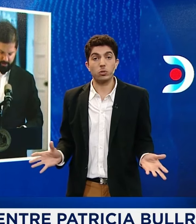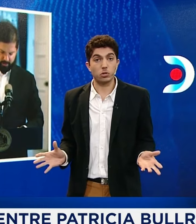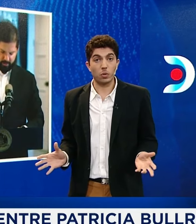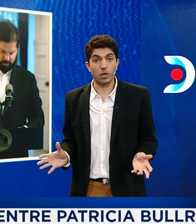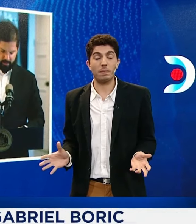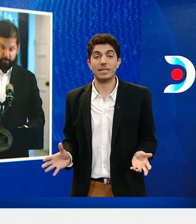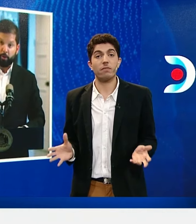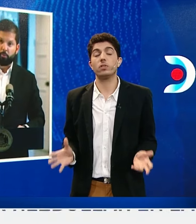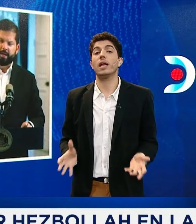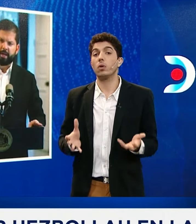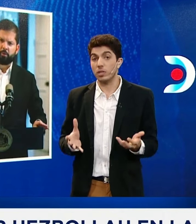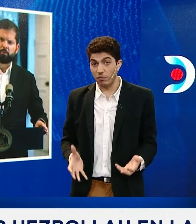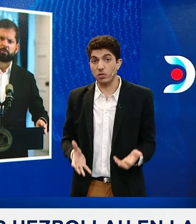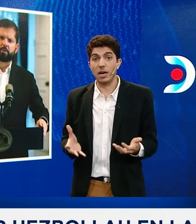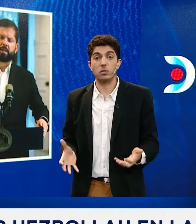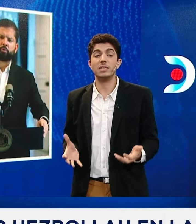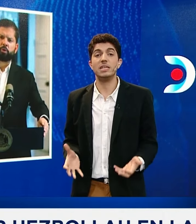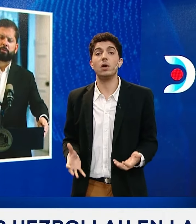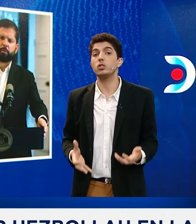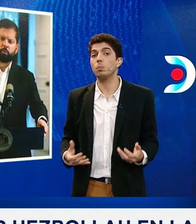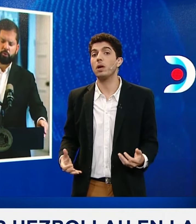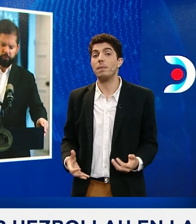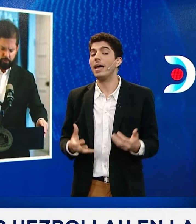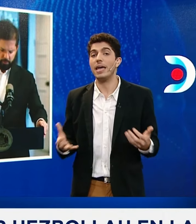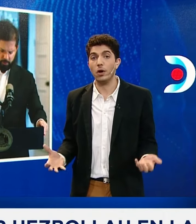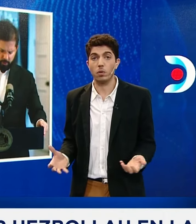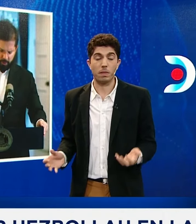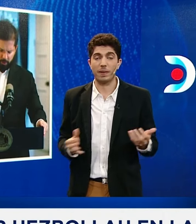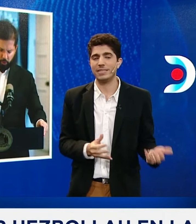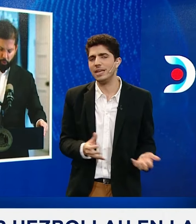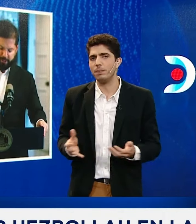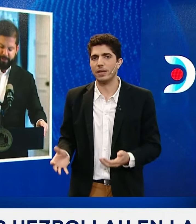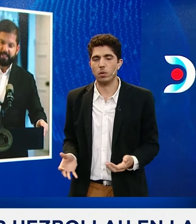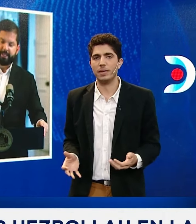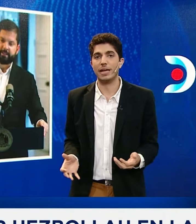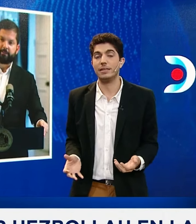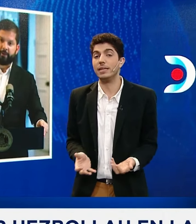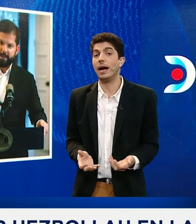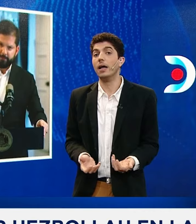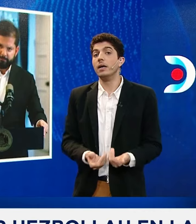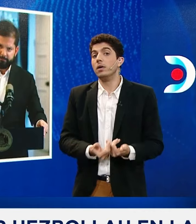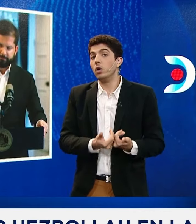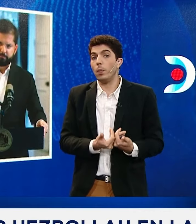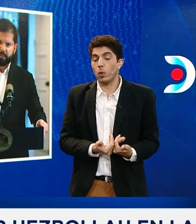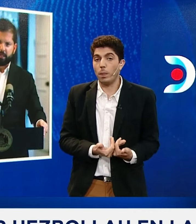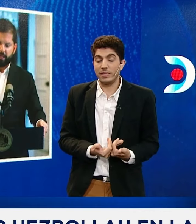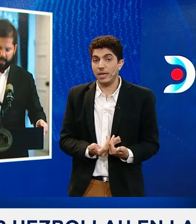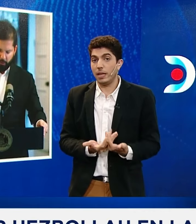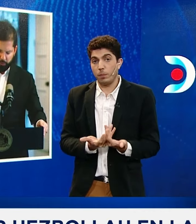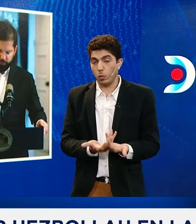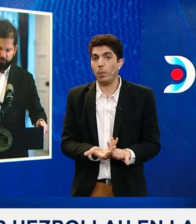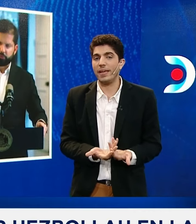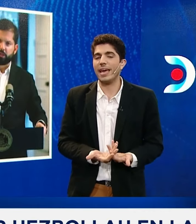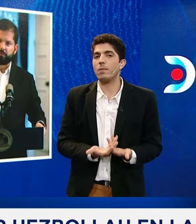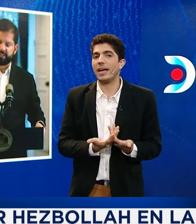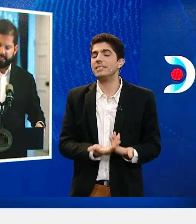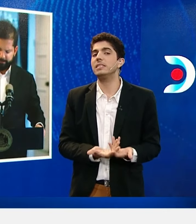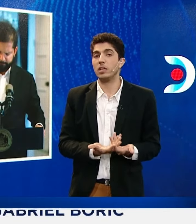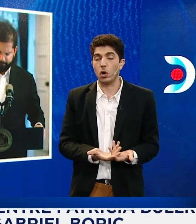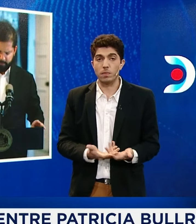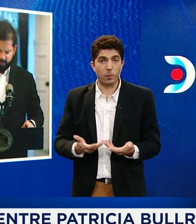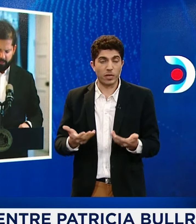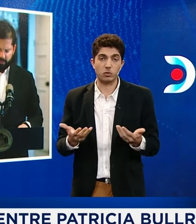pleno control sobre lo que pasa en la frontera norte. La frontera norte de Chile hoy es un problema enorme para Chile y para toda América Latina. No por culpa de Chile, por culpa de que hay